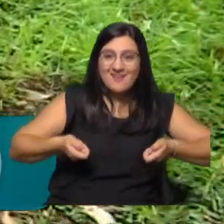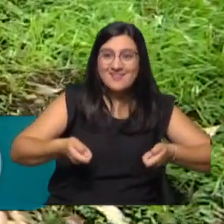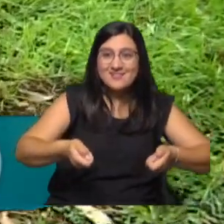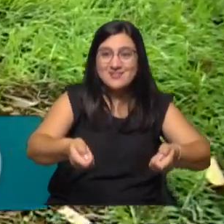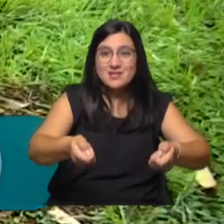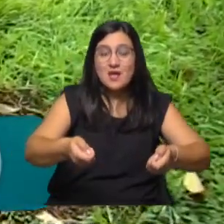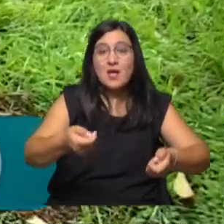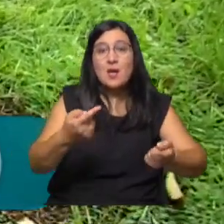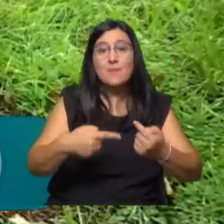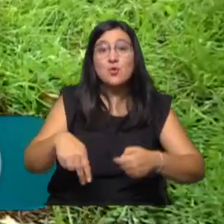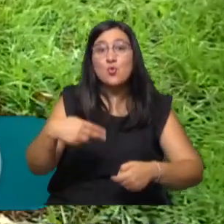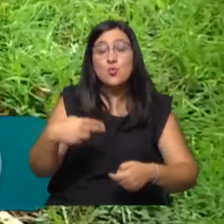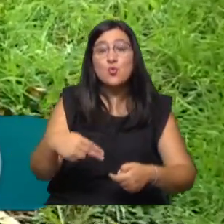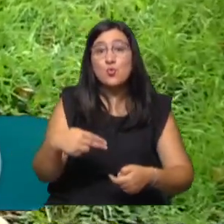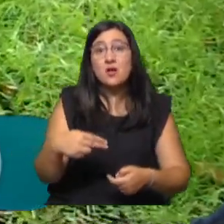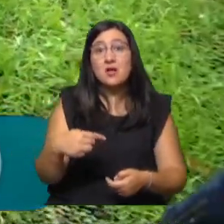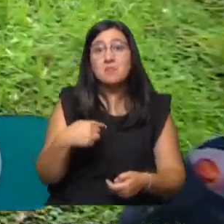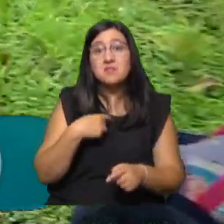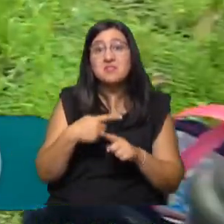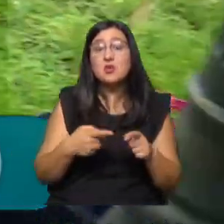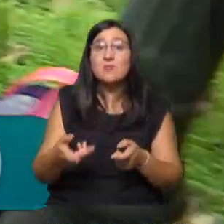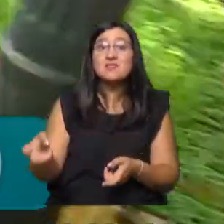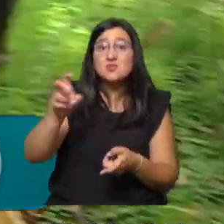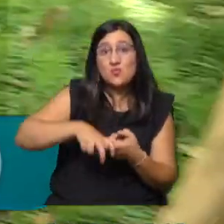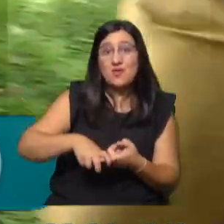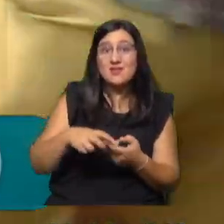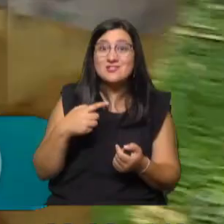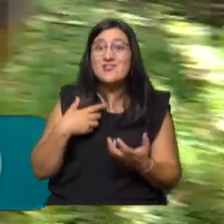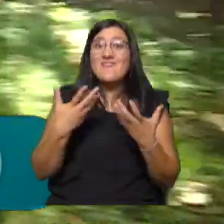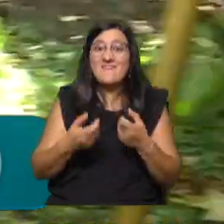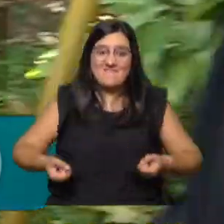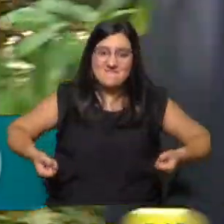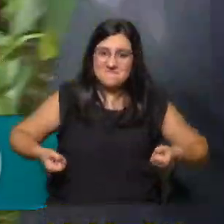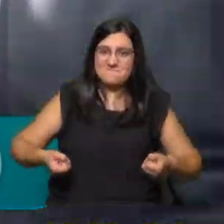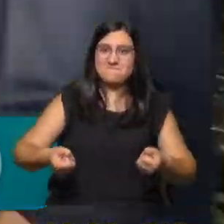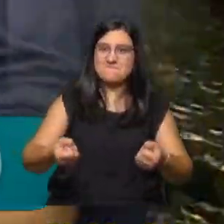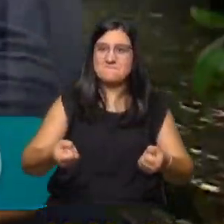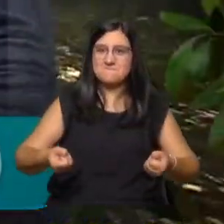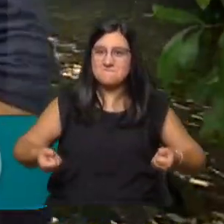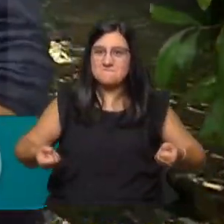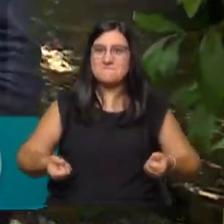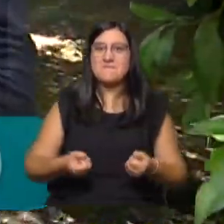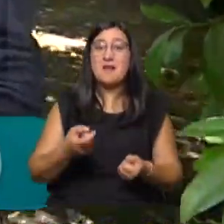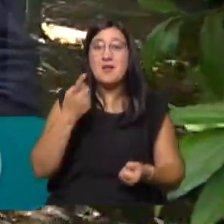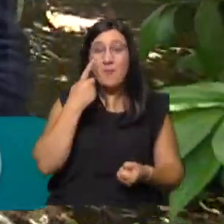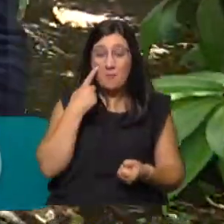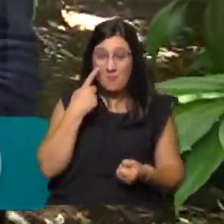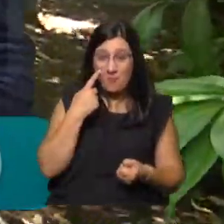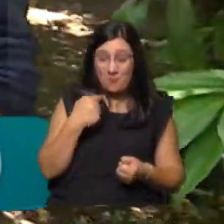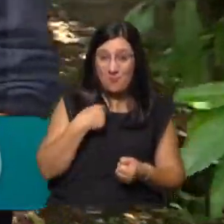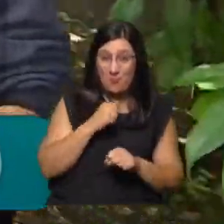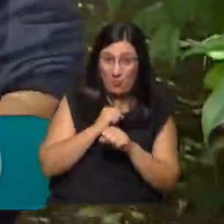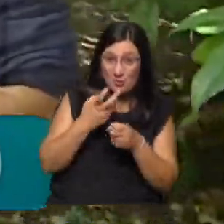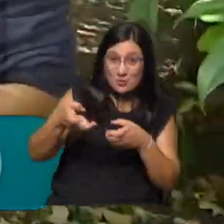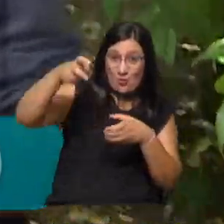Pero nunca ningún tío se dignó a subirme una carretilla. Pero yo lo veo a usted, digo, con esa fuerza, ¿no? Con la que habla, a ver si me puede subir a mí arriba